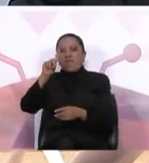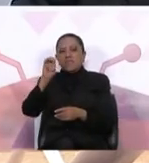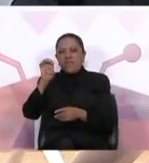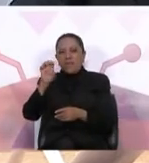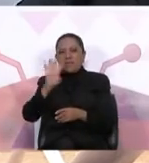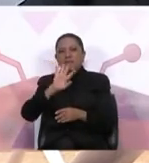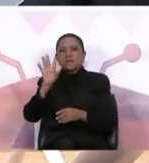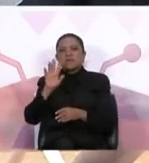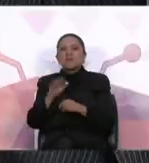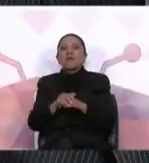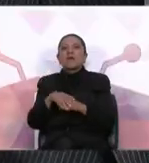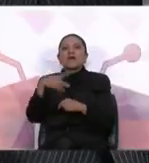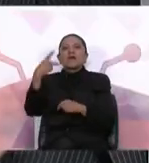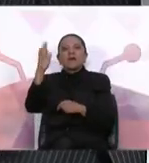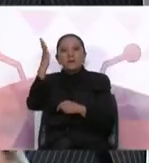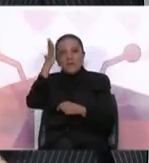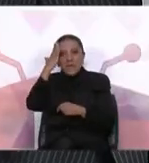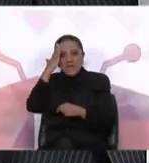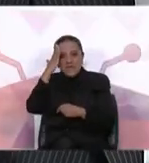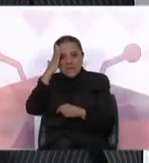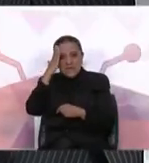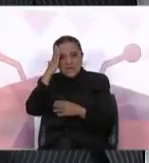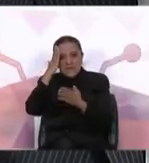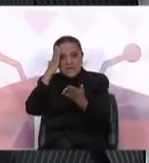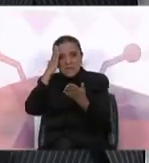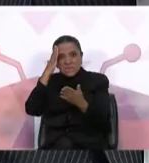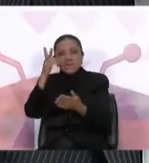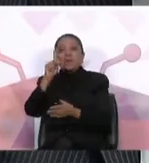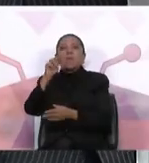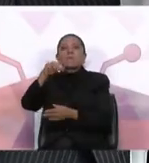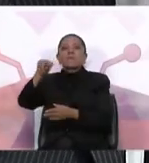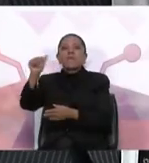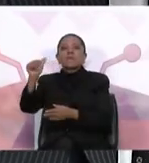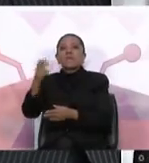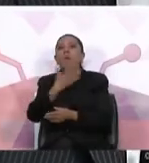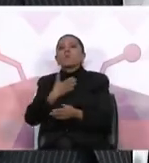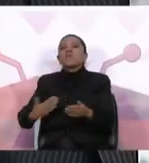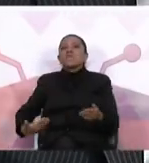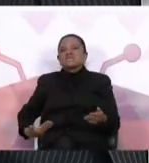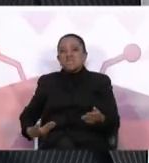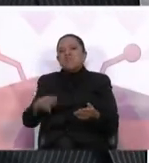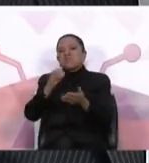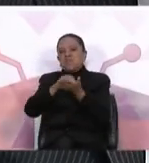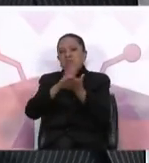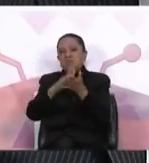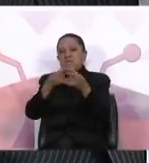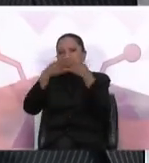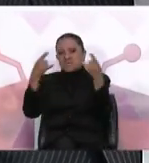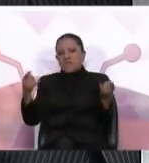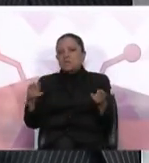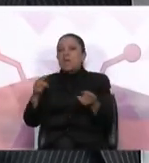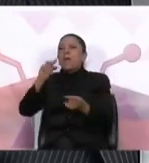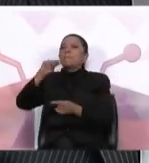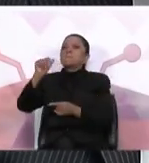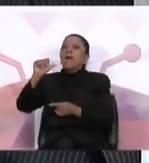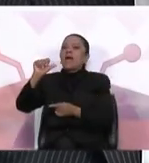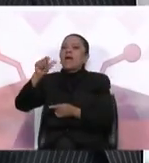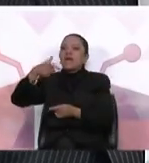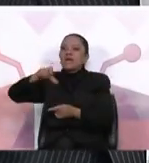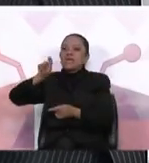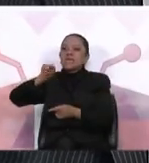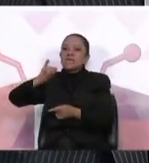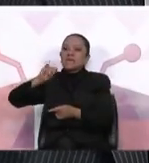líder peñanieto un presidente para la historia maquiavelo parte de lo que nos pasa a